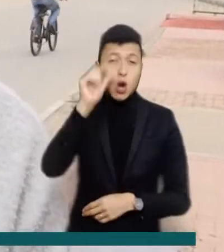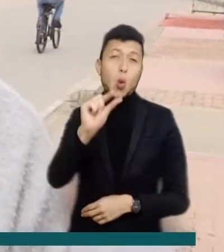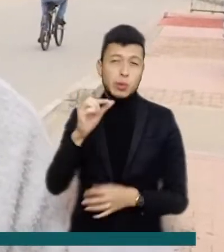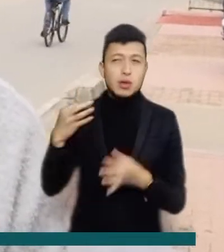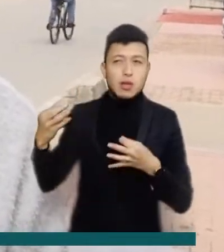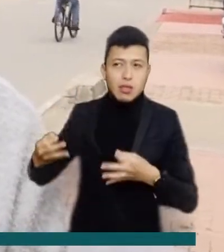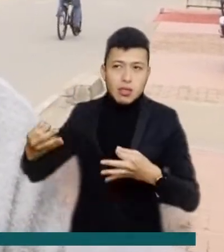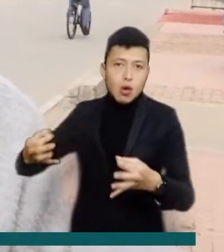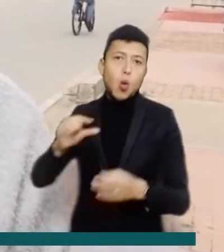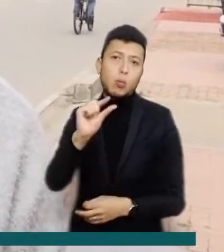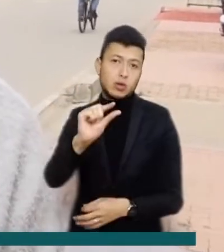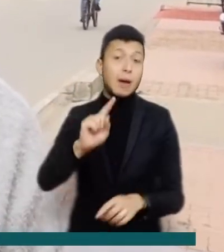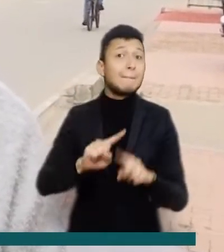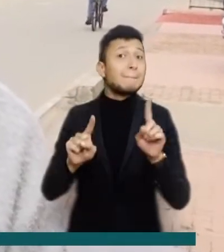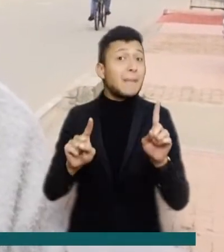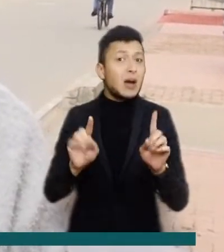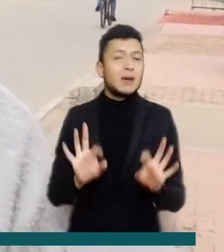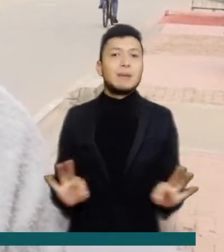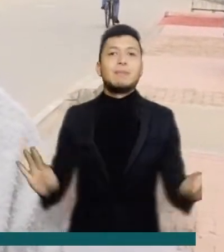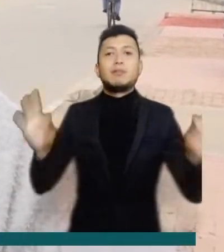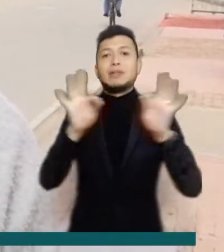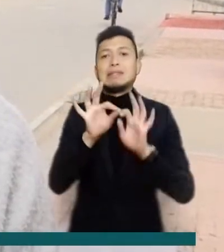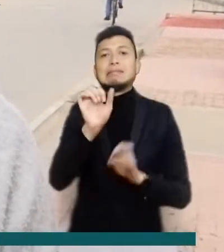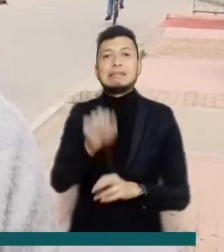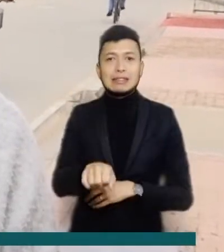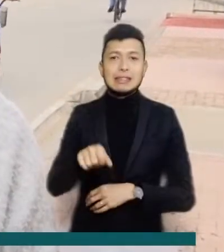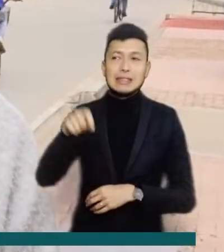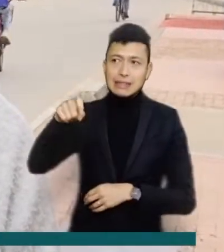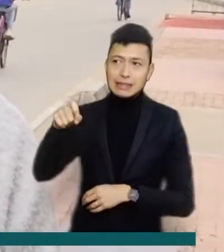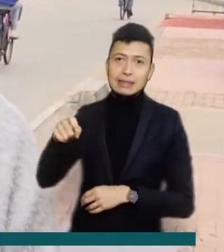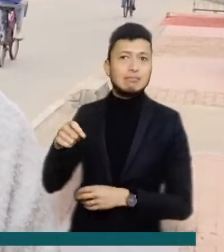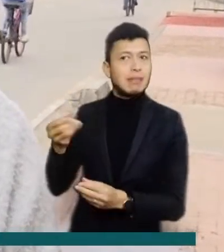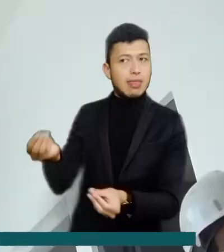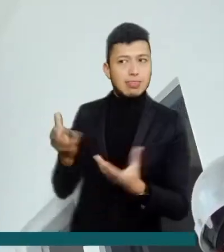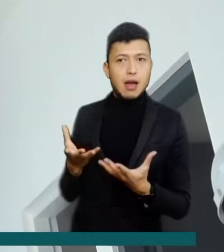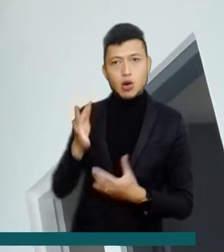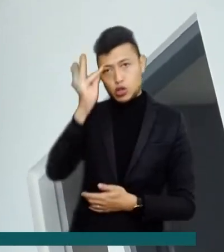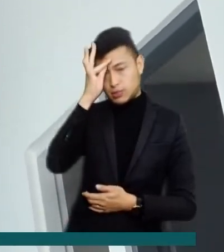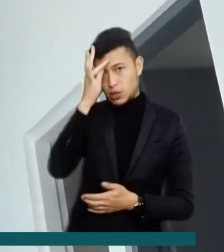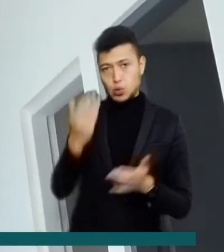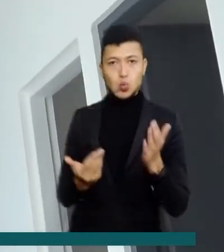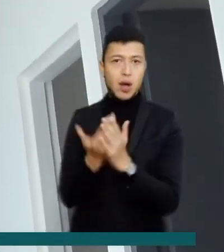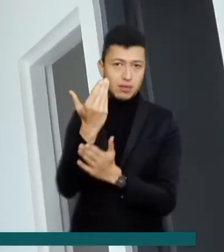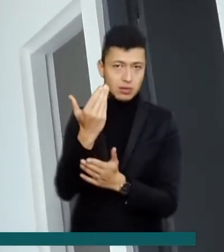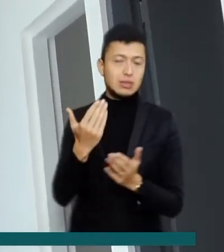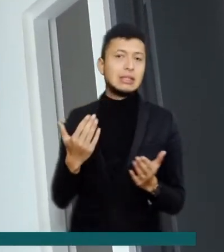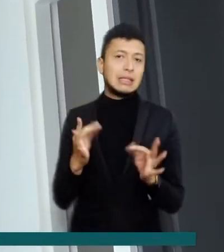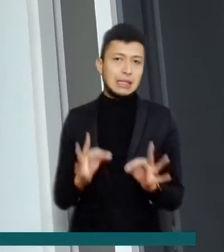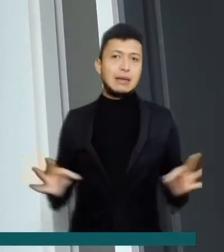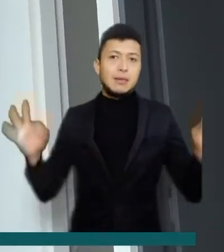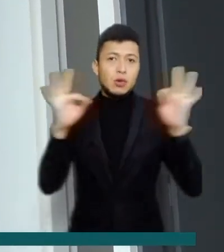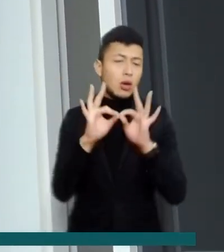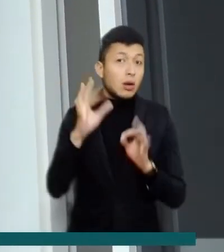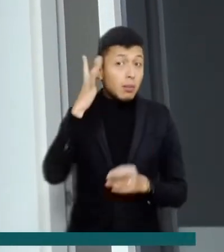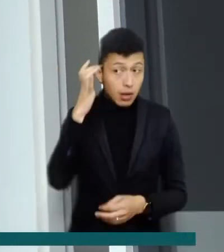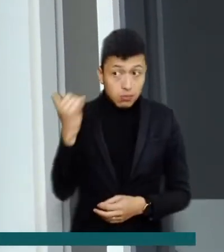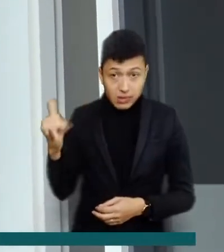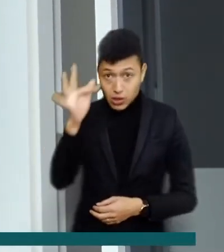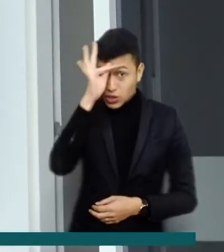demoradita, pero sí muy importante que nos van a dar un hospital nuevo, porque es que el que